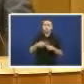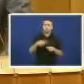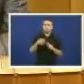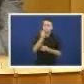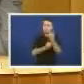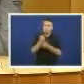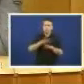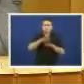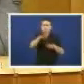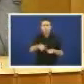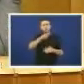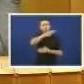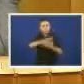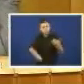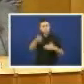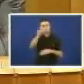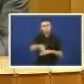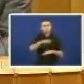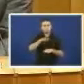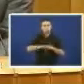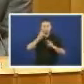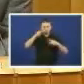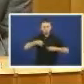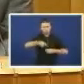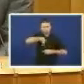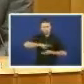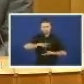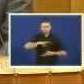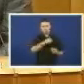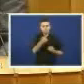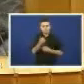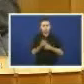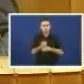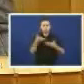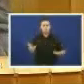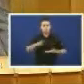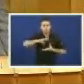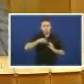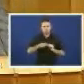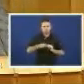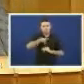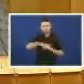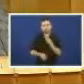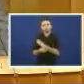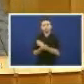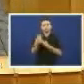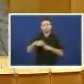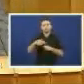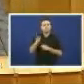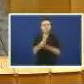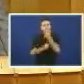país e das nosas potencialidades e necesidades productivas fixemos políticas económicas para un país e non